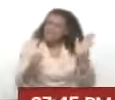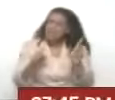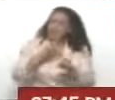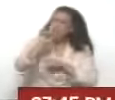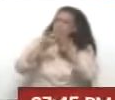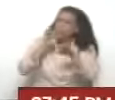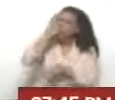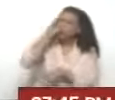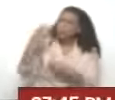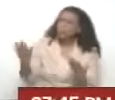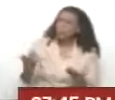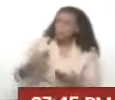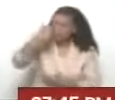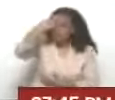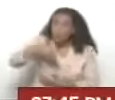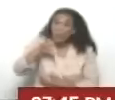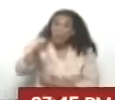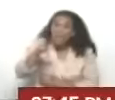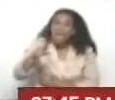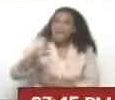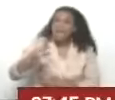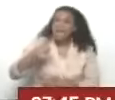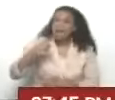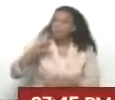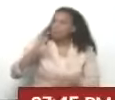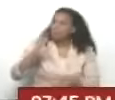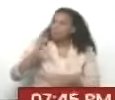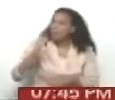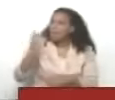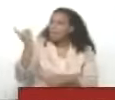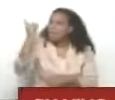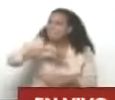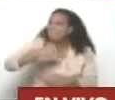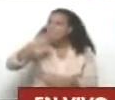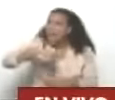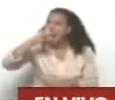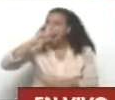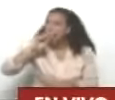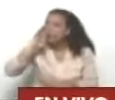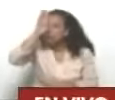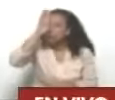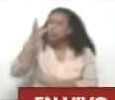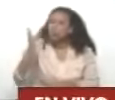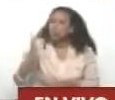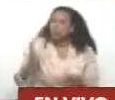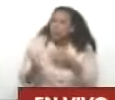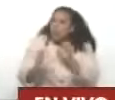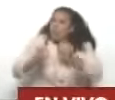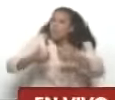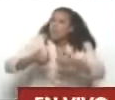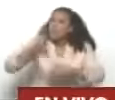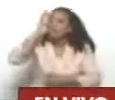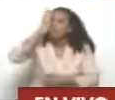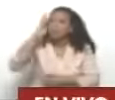ve en el futuro Nicolás Maduro? Y aparte de eso, ¿cuándo comienza el futuro